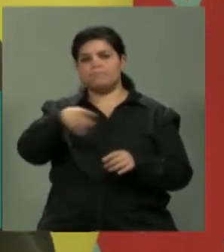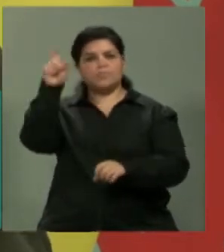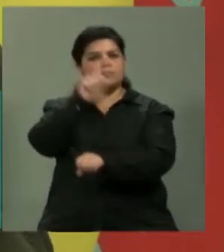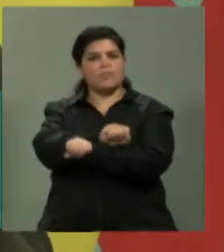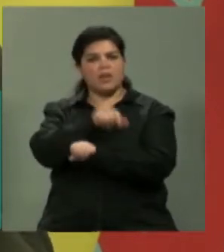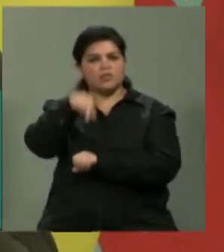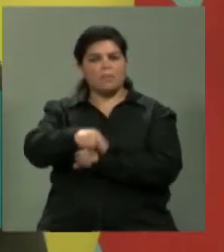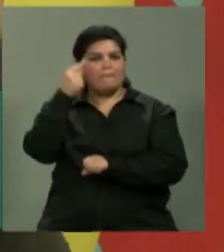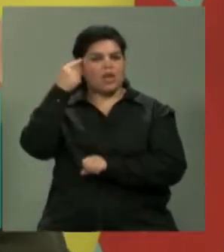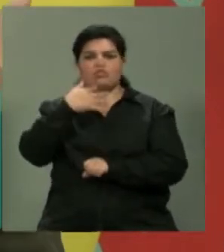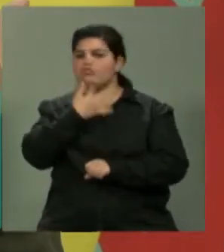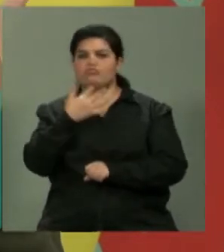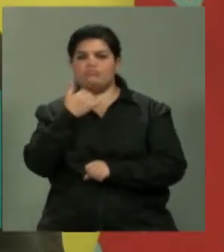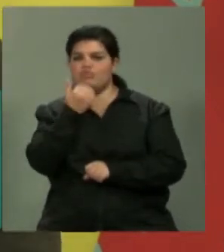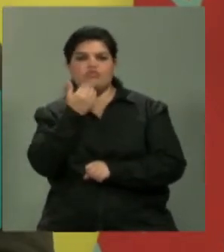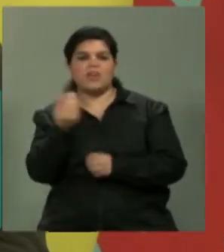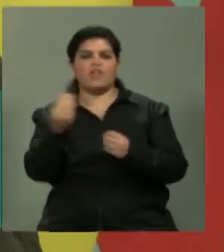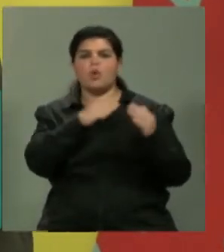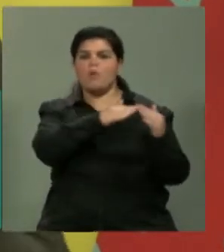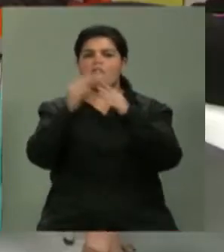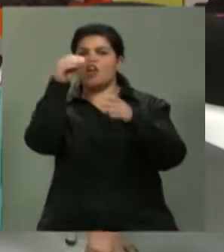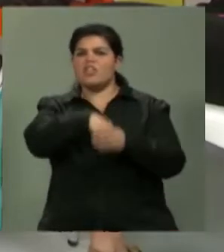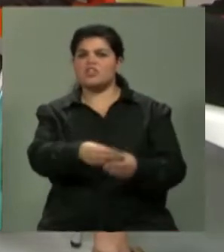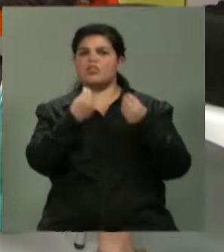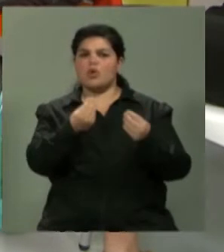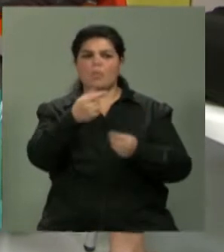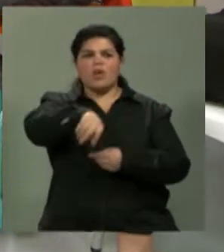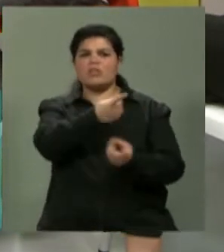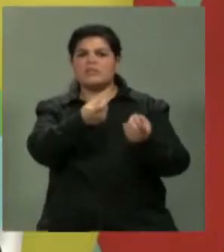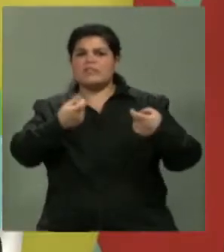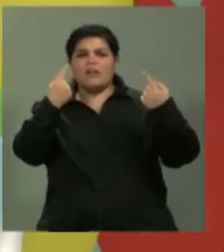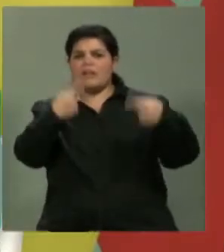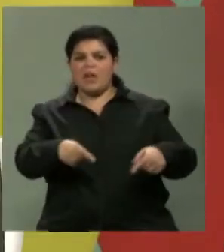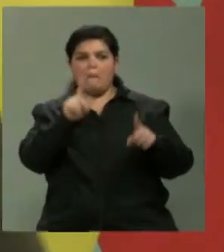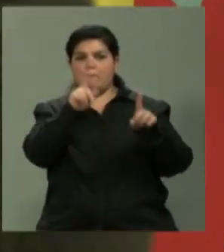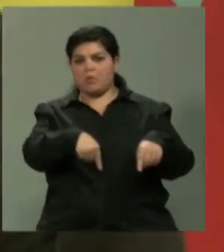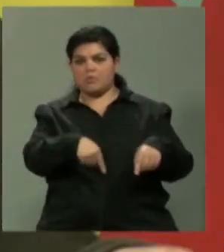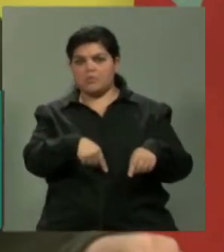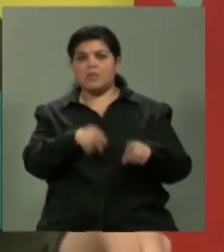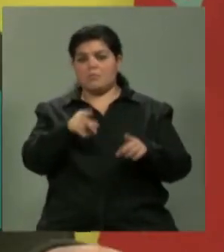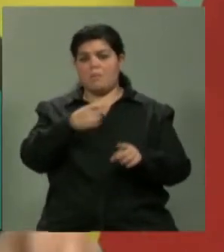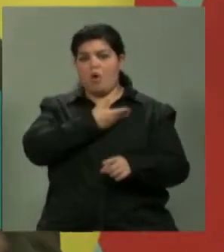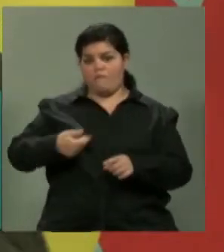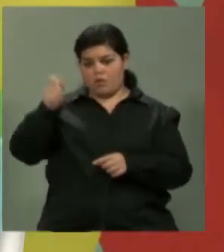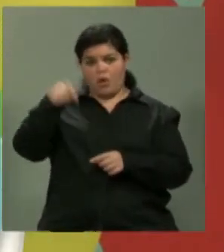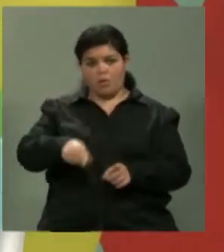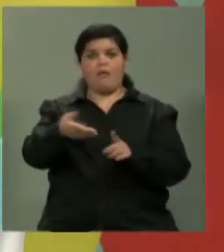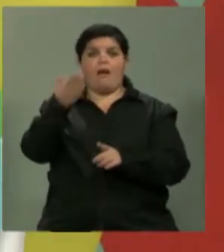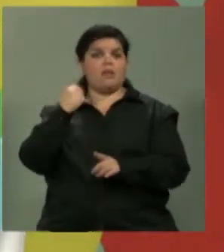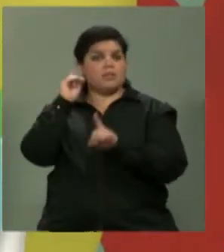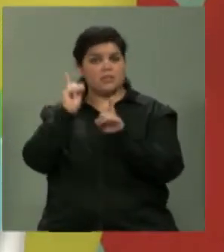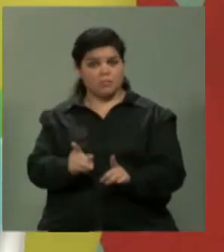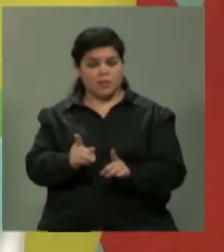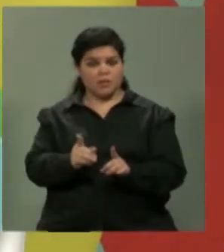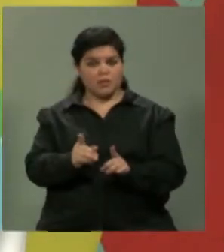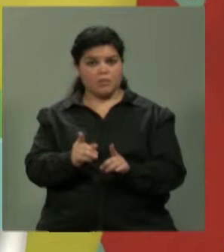sin tener conciencia de lo que está pasando en los barrios, de las vulnerabilidades que están sufriendo con este gobierno y con los anteriores, porque no es